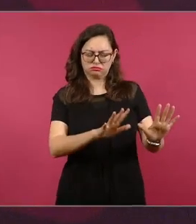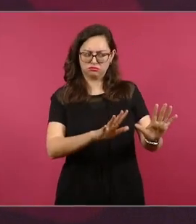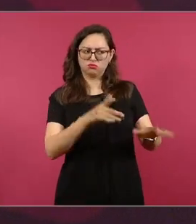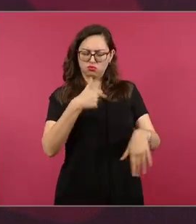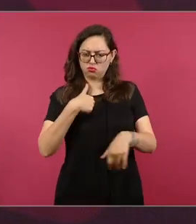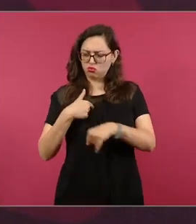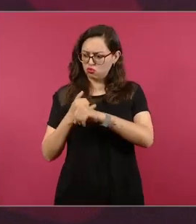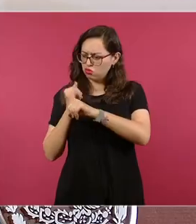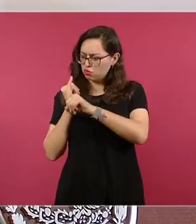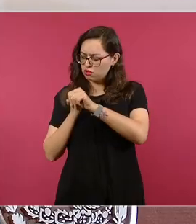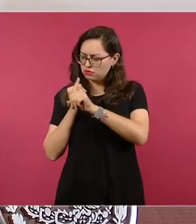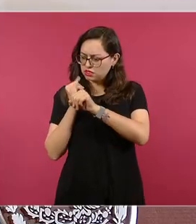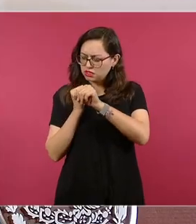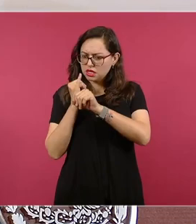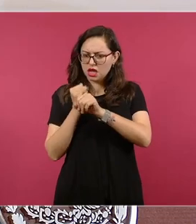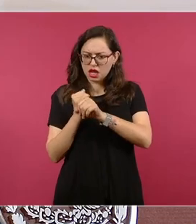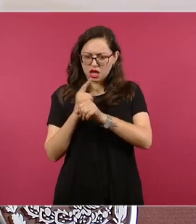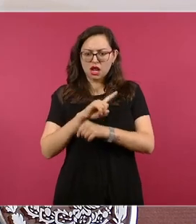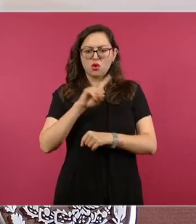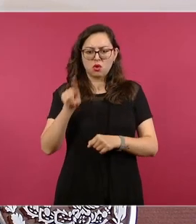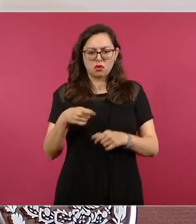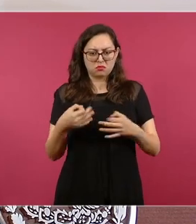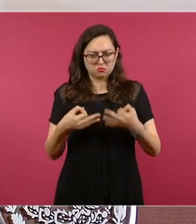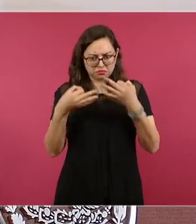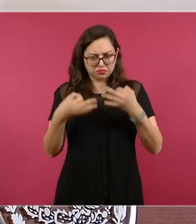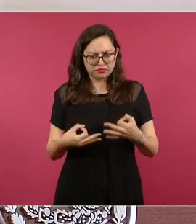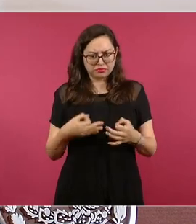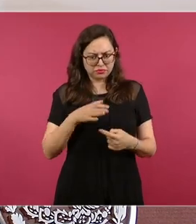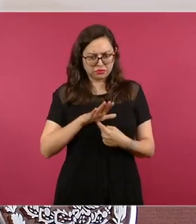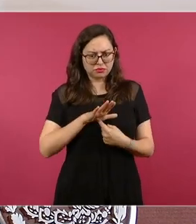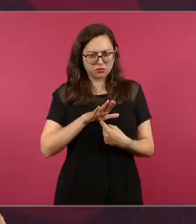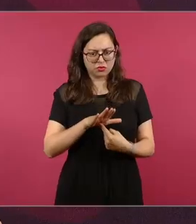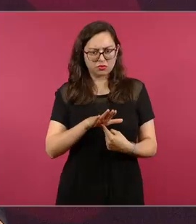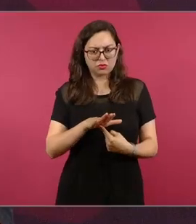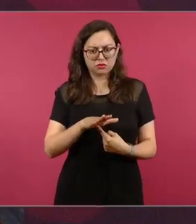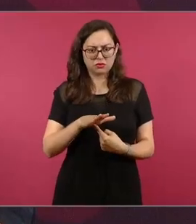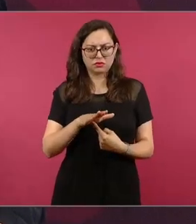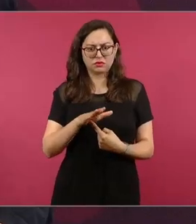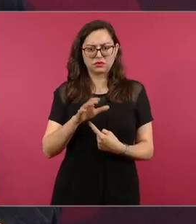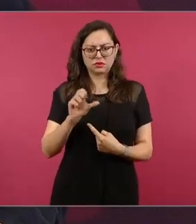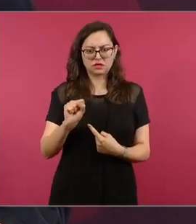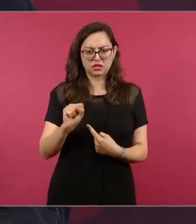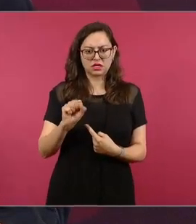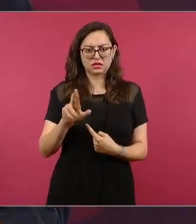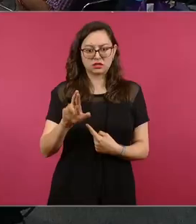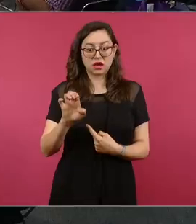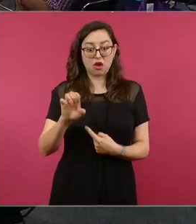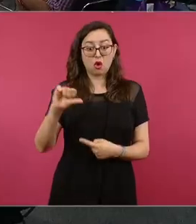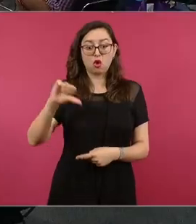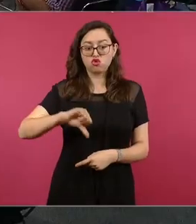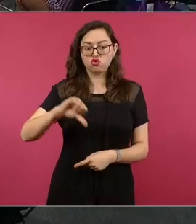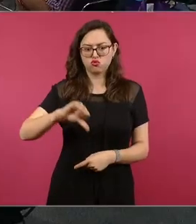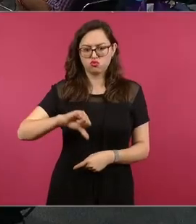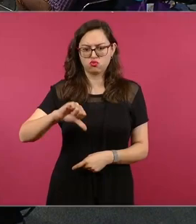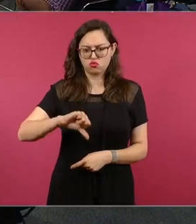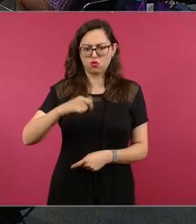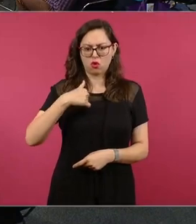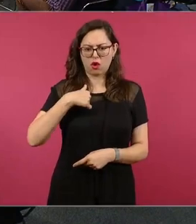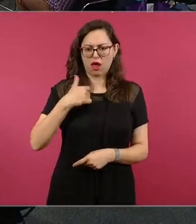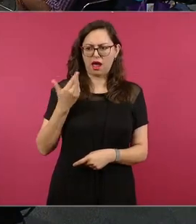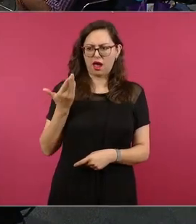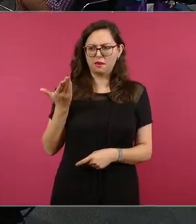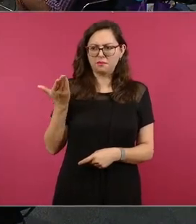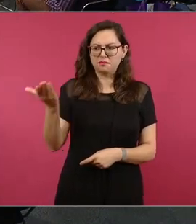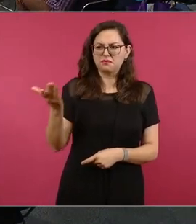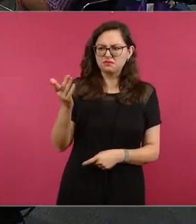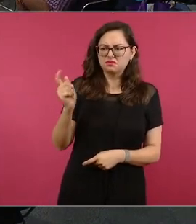le vamos a pedir a la secretaria de relaciones hoy y que este